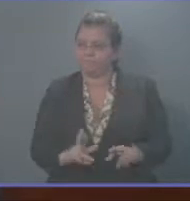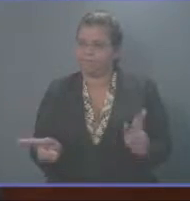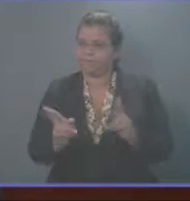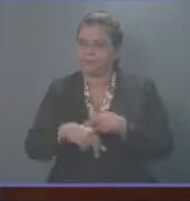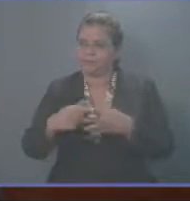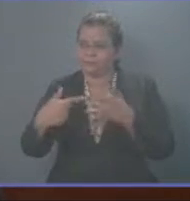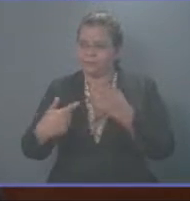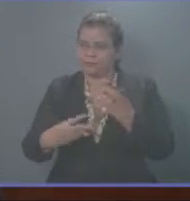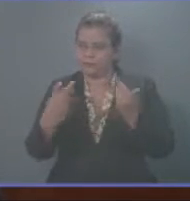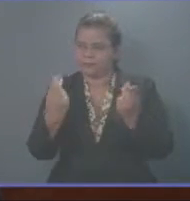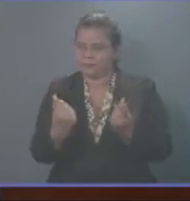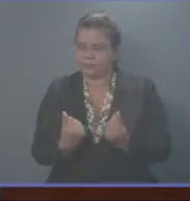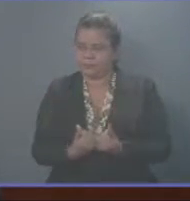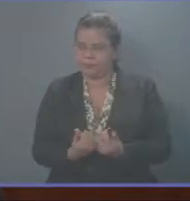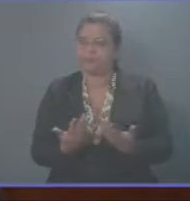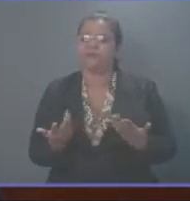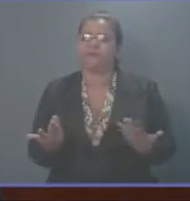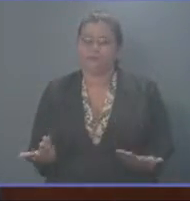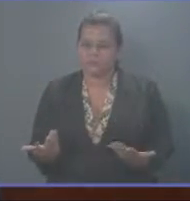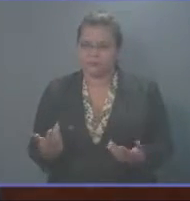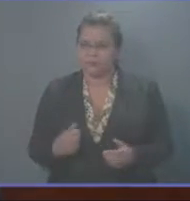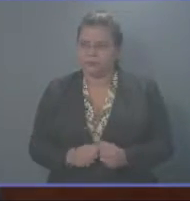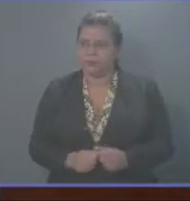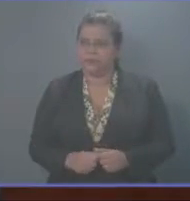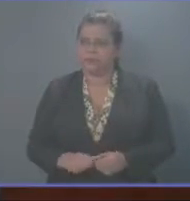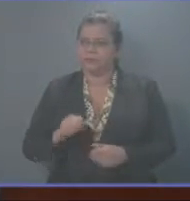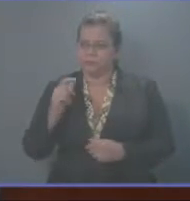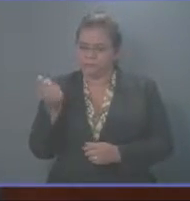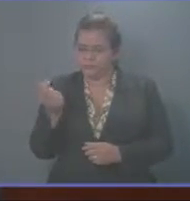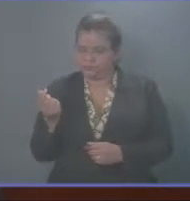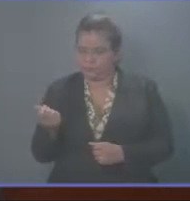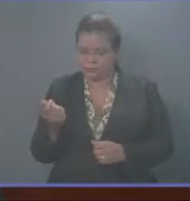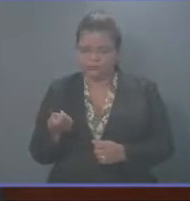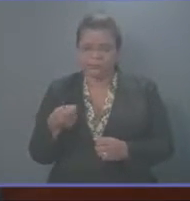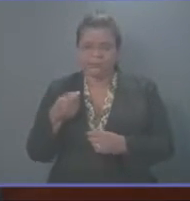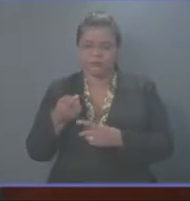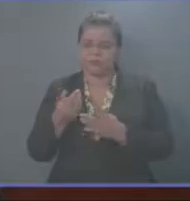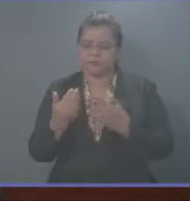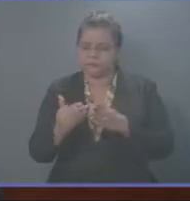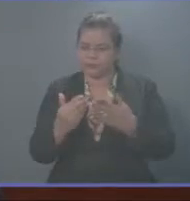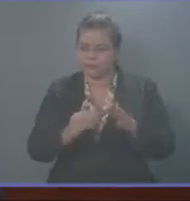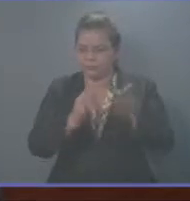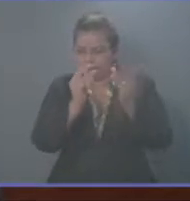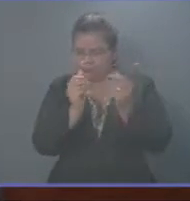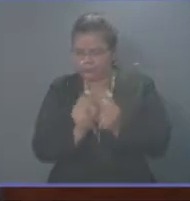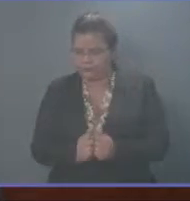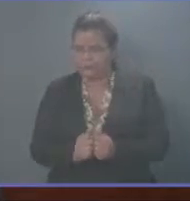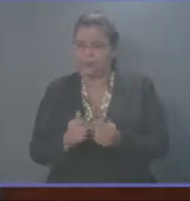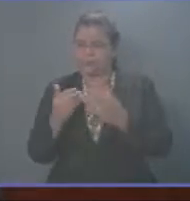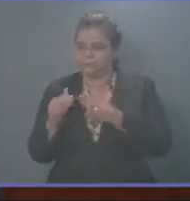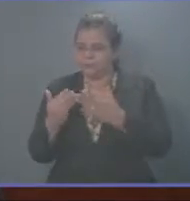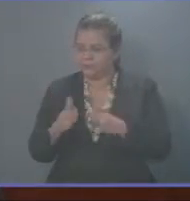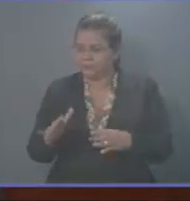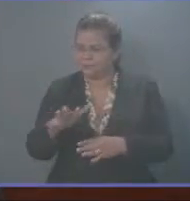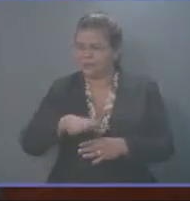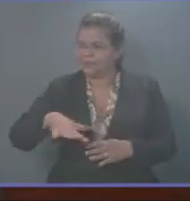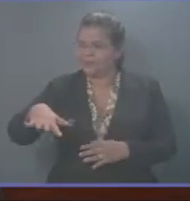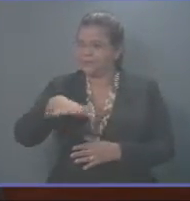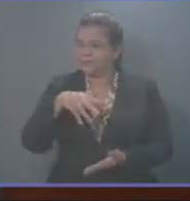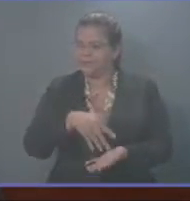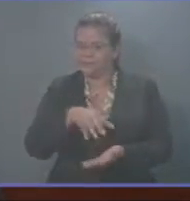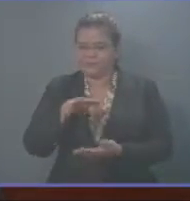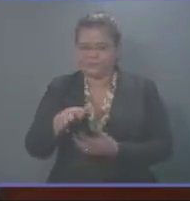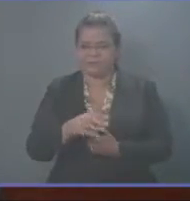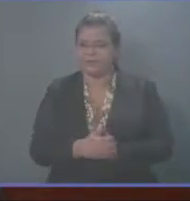de Presupuesto para transferir recursos entre asignaciones presupuestarias de diferentes ramos del sector